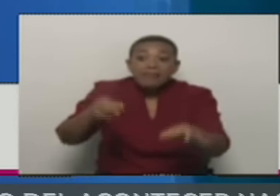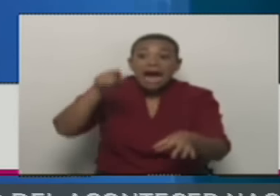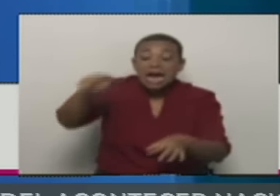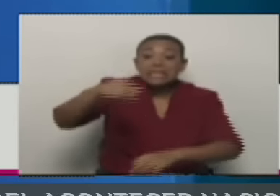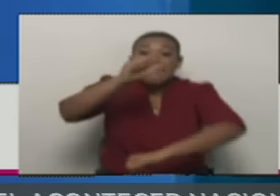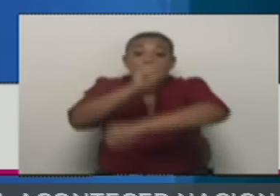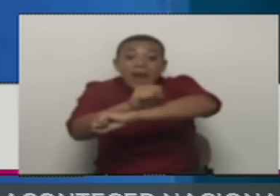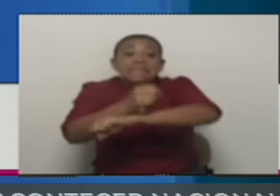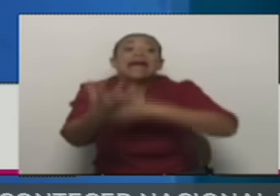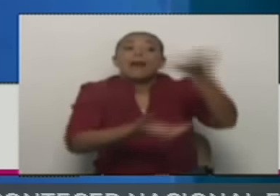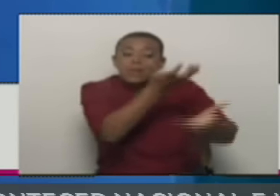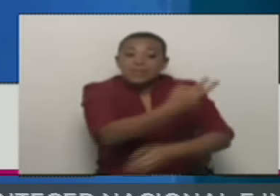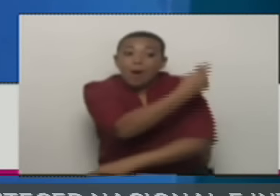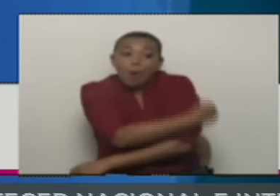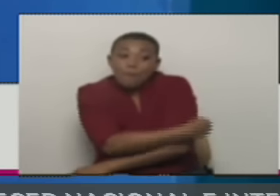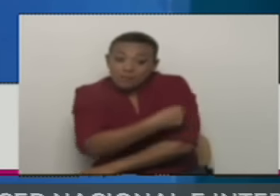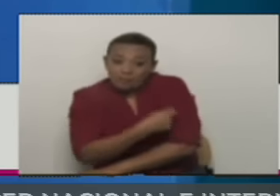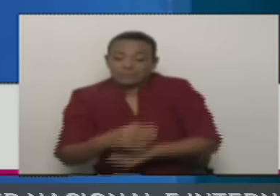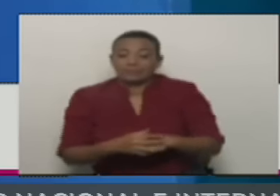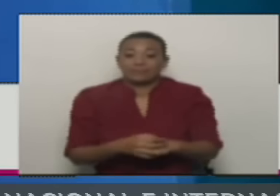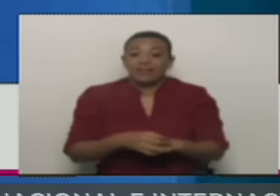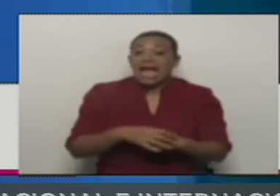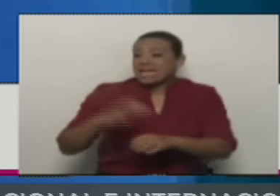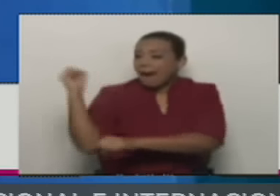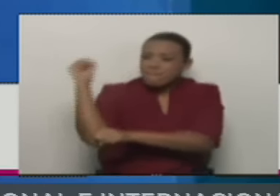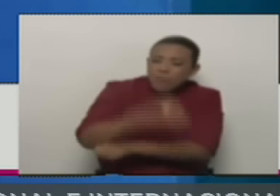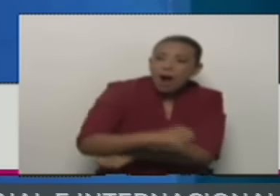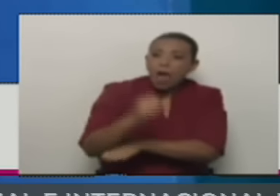Que quemaron hospitales, que tumbaron